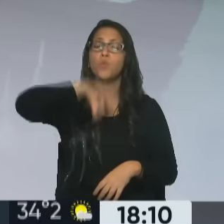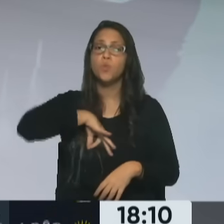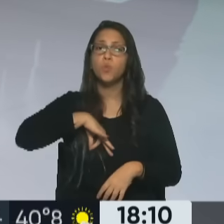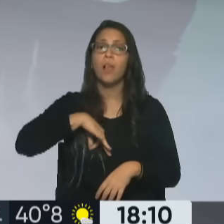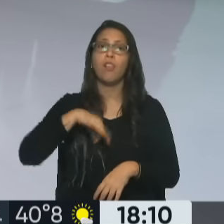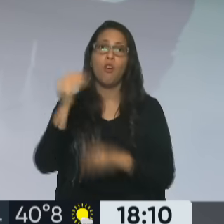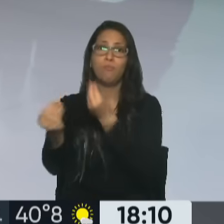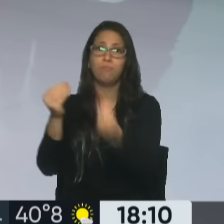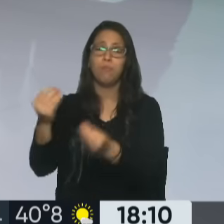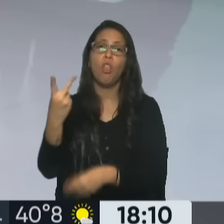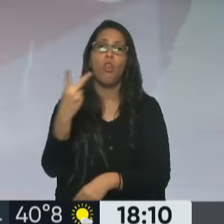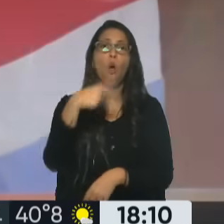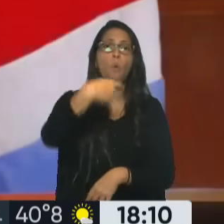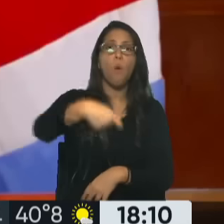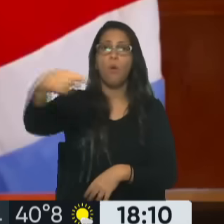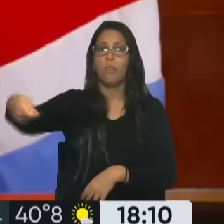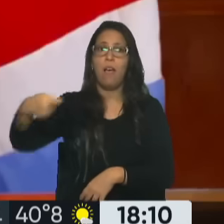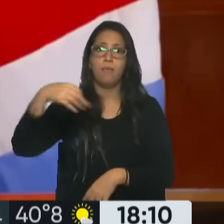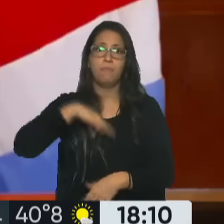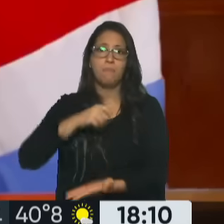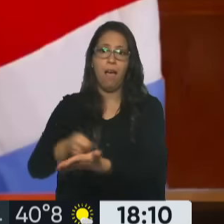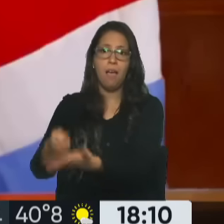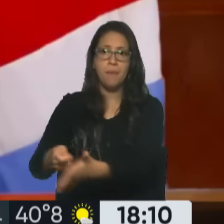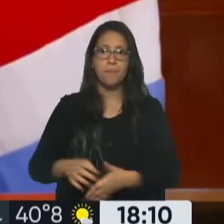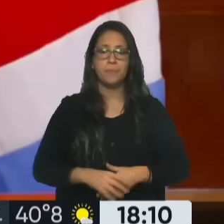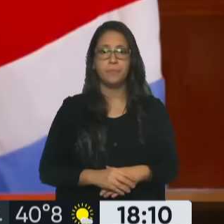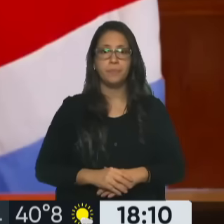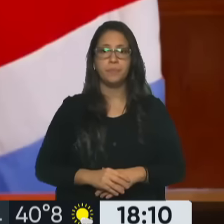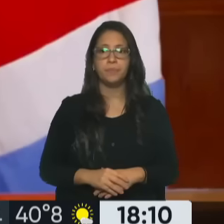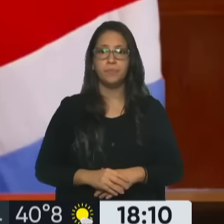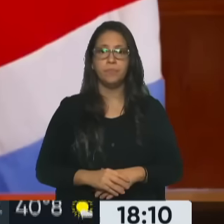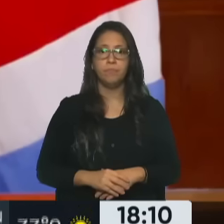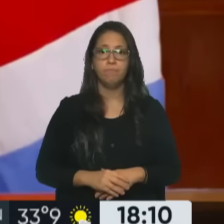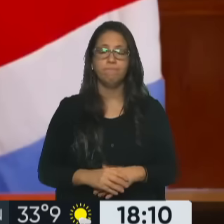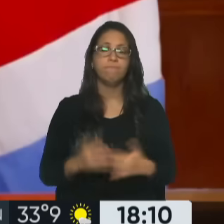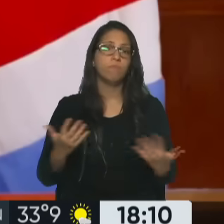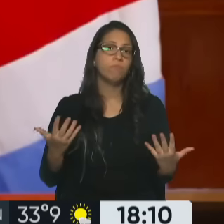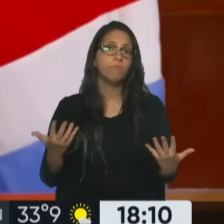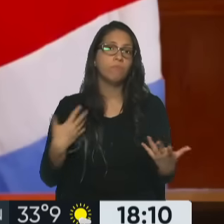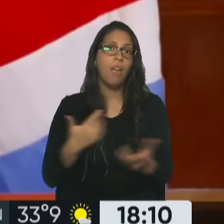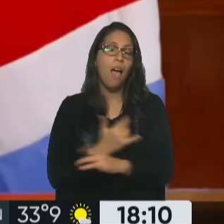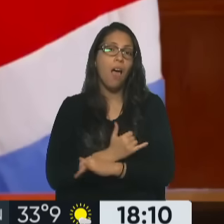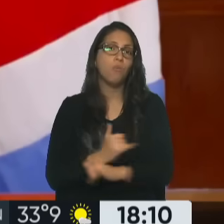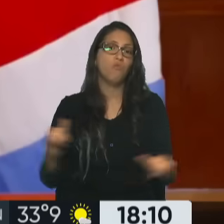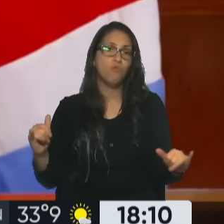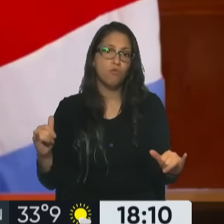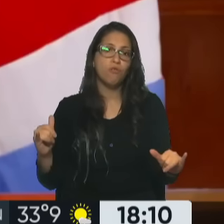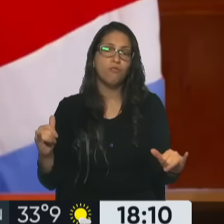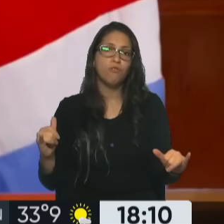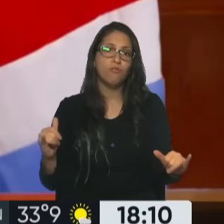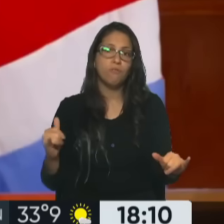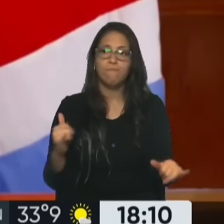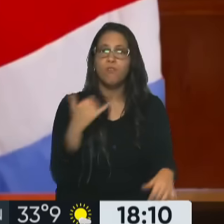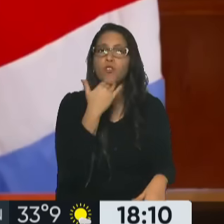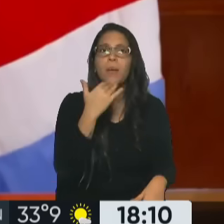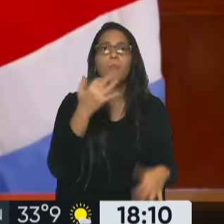dos cuotas lógicamente los anuncios realizados si no si bien No conocemos el